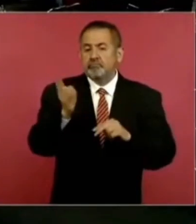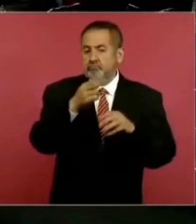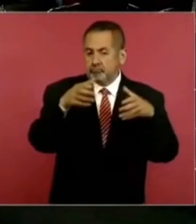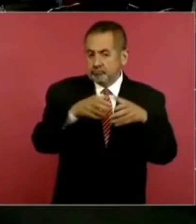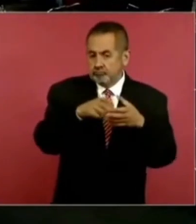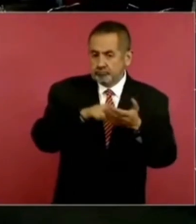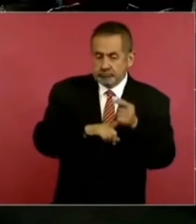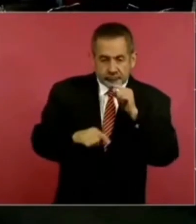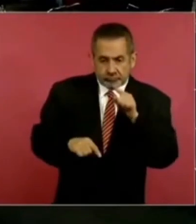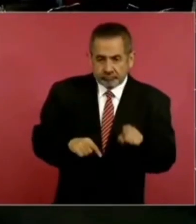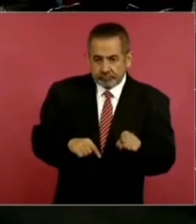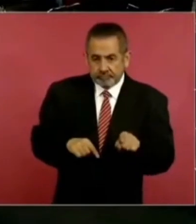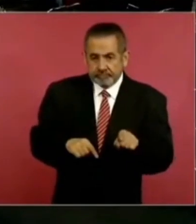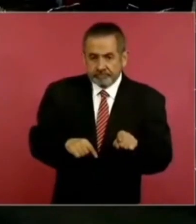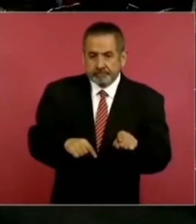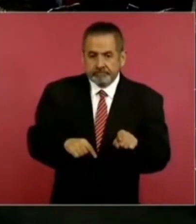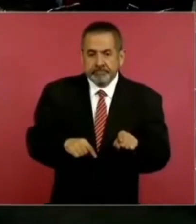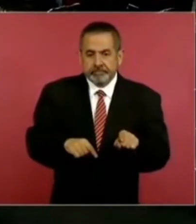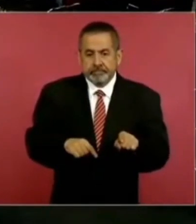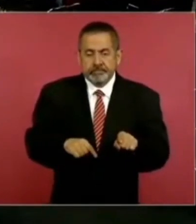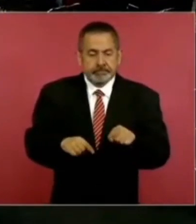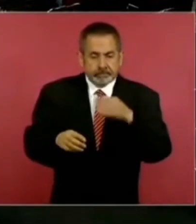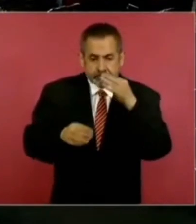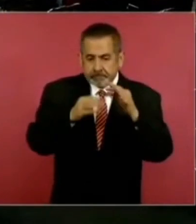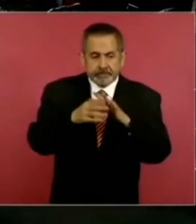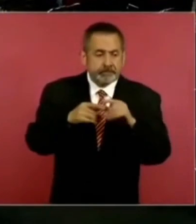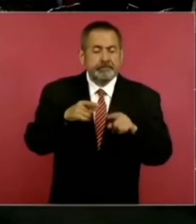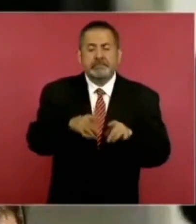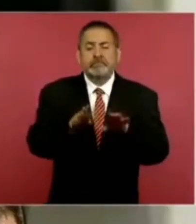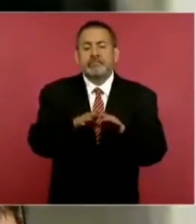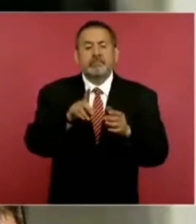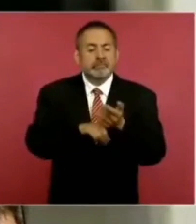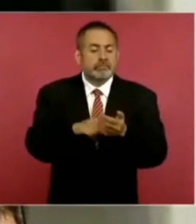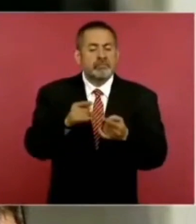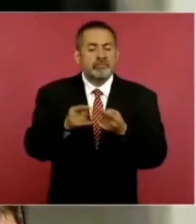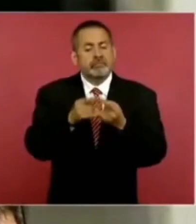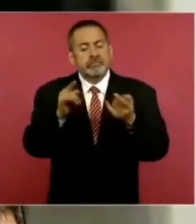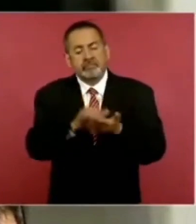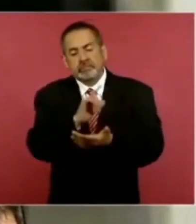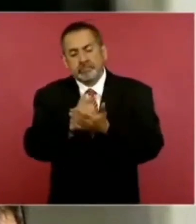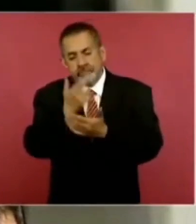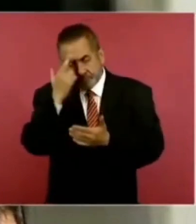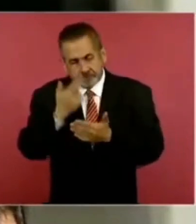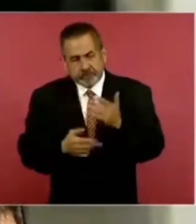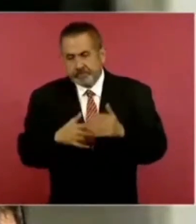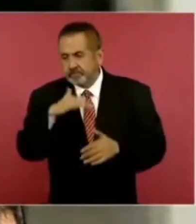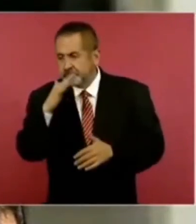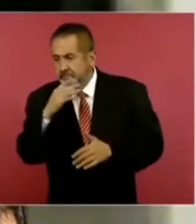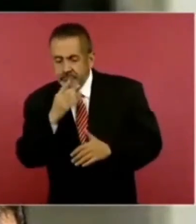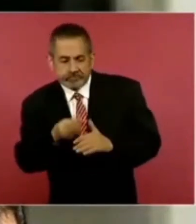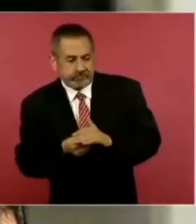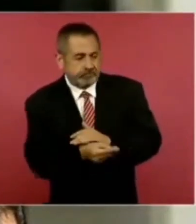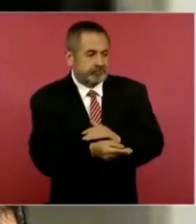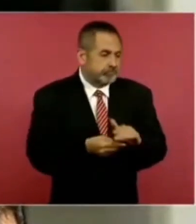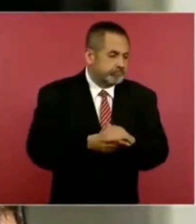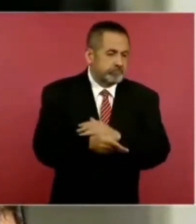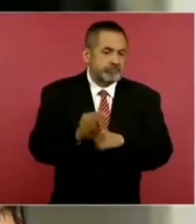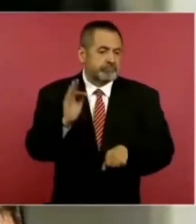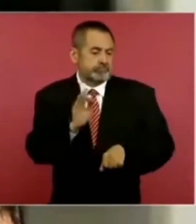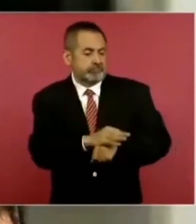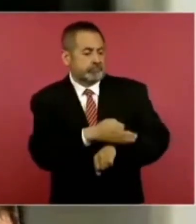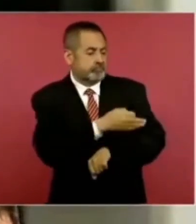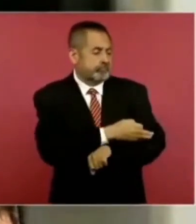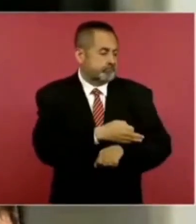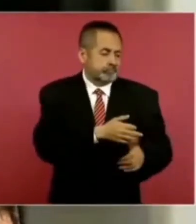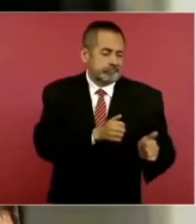Universidad, medio por el cual se presume la comisión de los delitos de lavado de dinero, peculado, defraudación